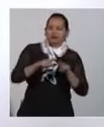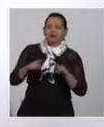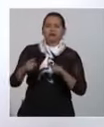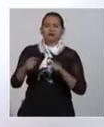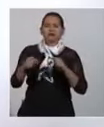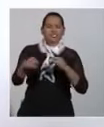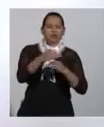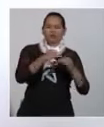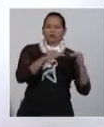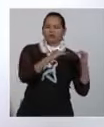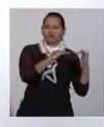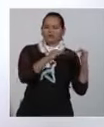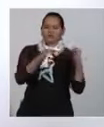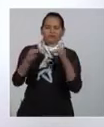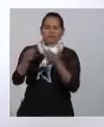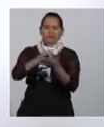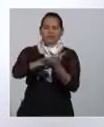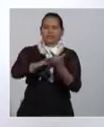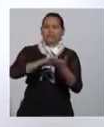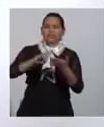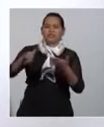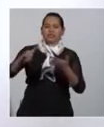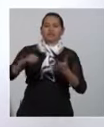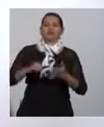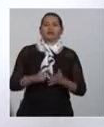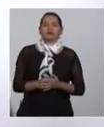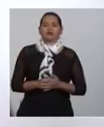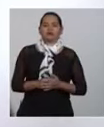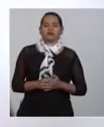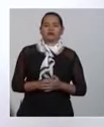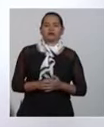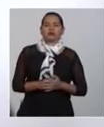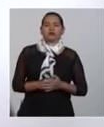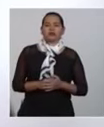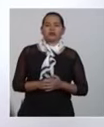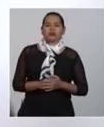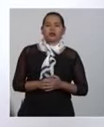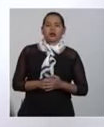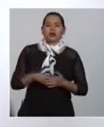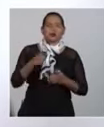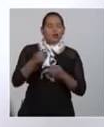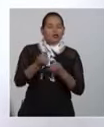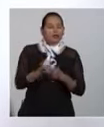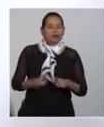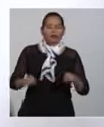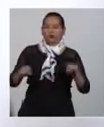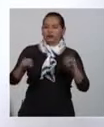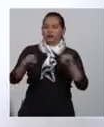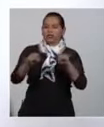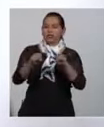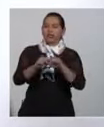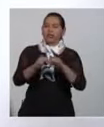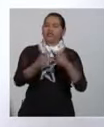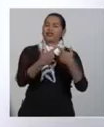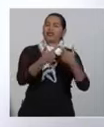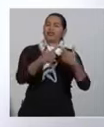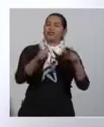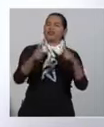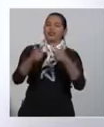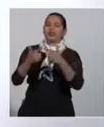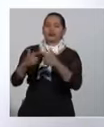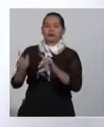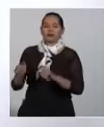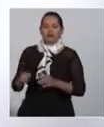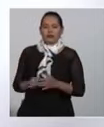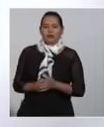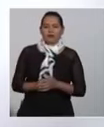igualdad de los derechos sustantiva sea una realidad, una sociedad de libertades. Ser gobernador